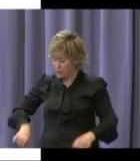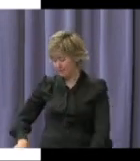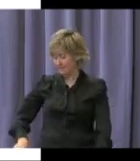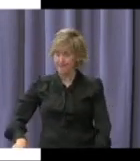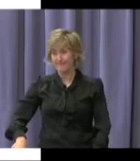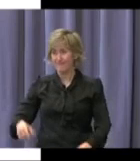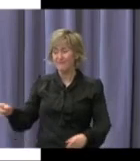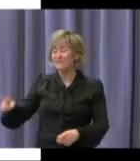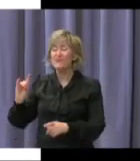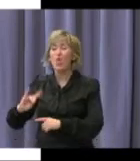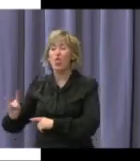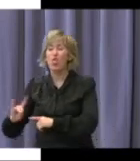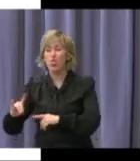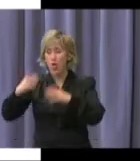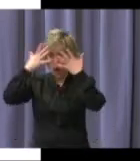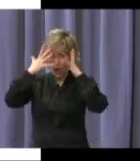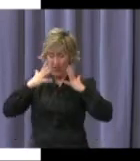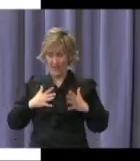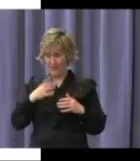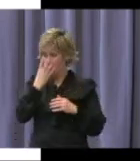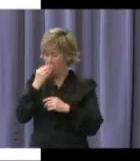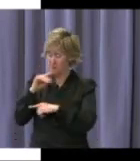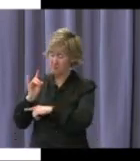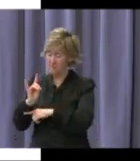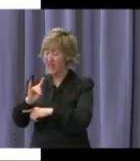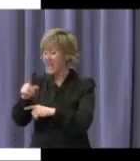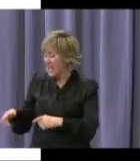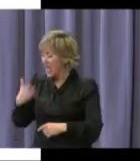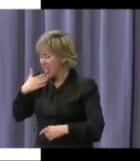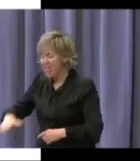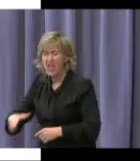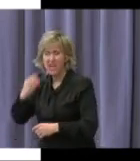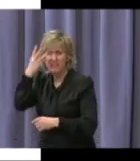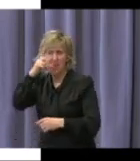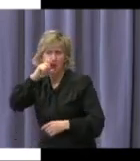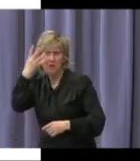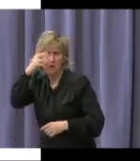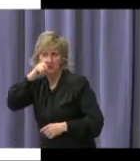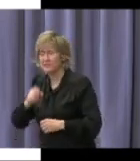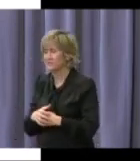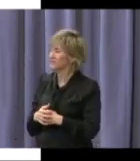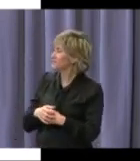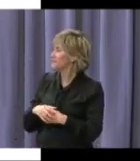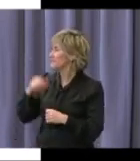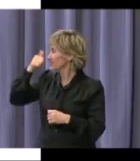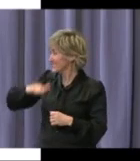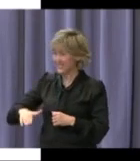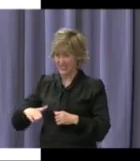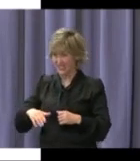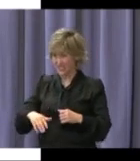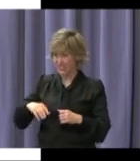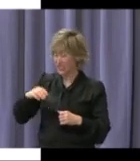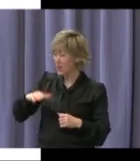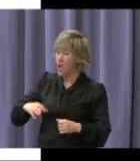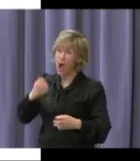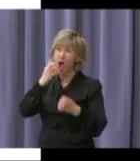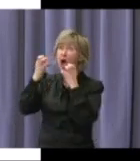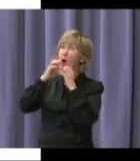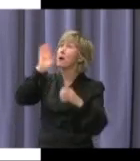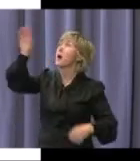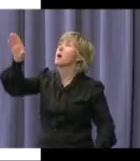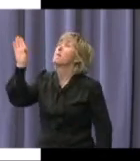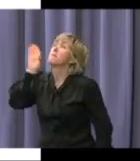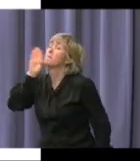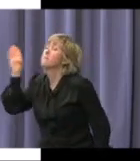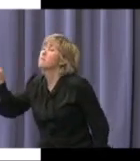del zorro, con su capa y su espada, tiene 3 añitos o 4 añitos, pegando. Y a voces dijo el niño, mamá, ¿vale